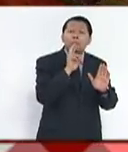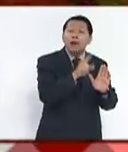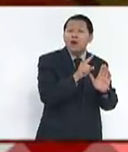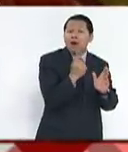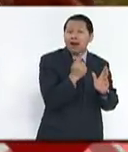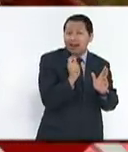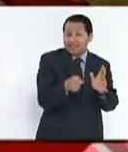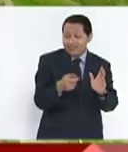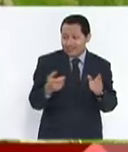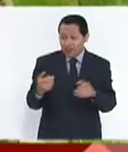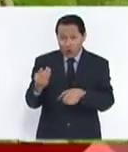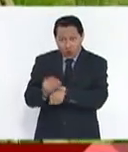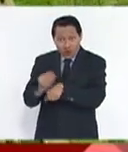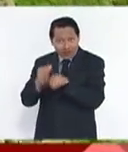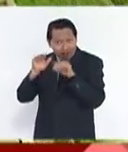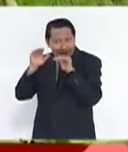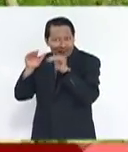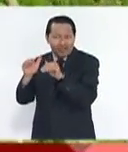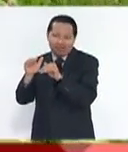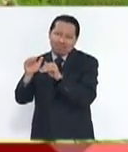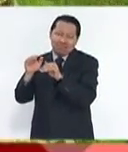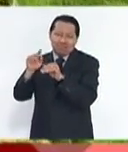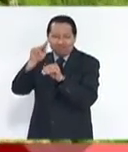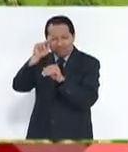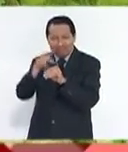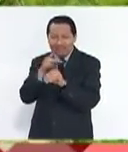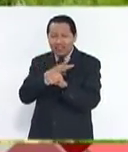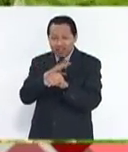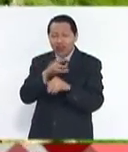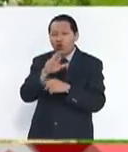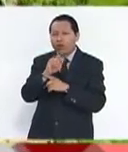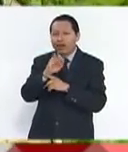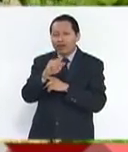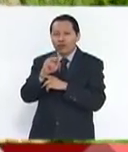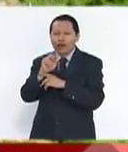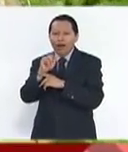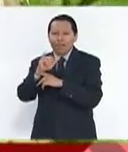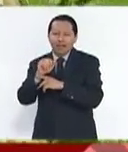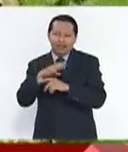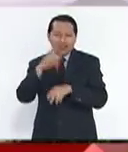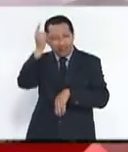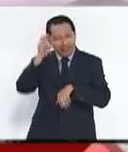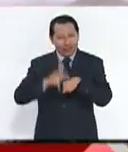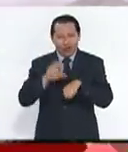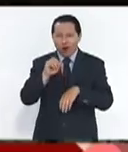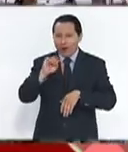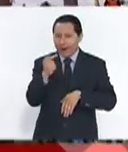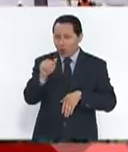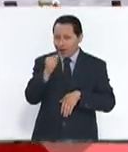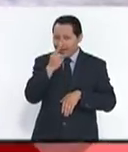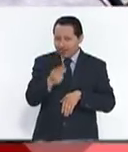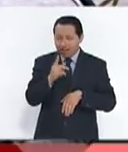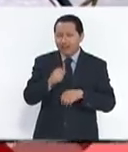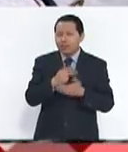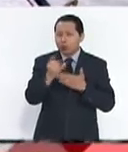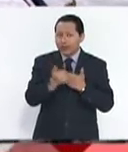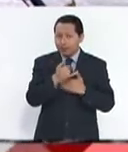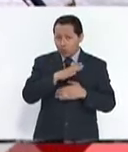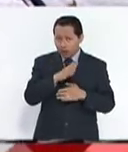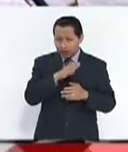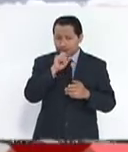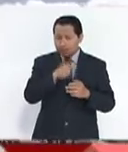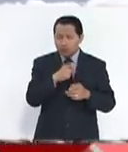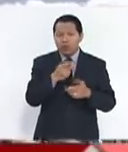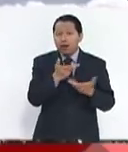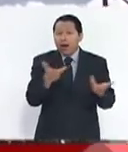la actual terminal aérea. Roberto Ramírez de la Parra, director general de Conagua, sostuvo que el proyecto hidráulico que